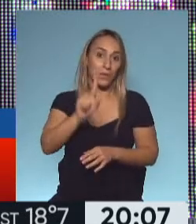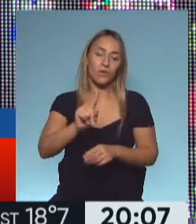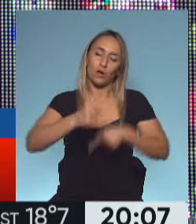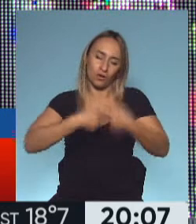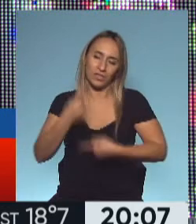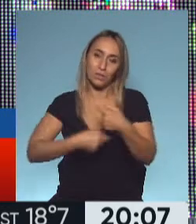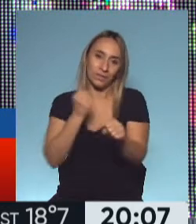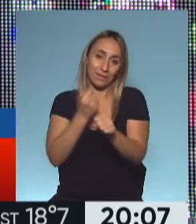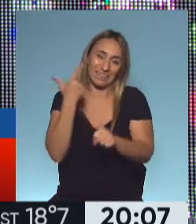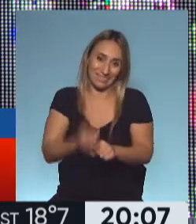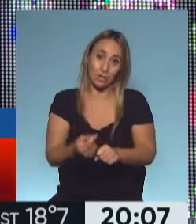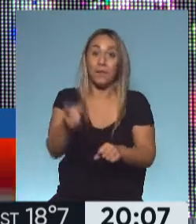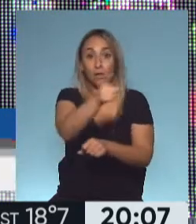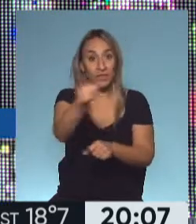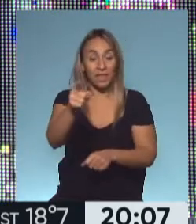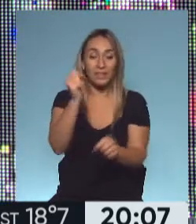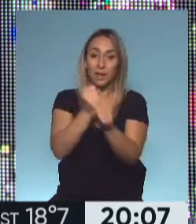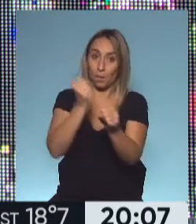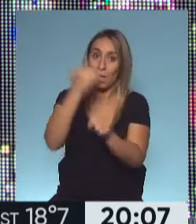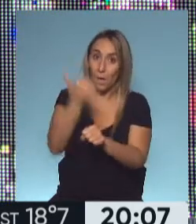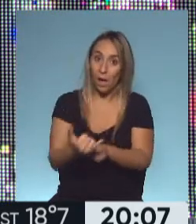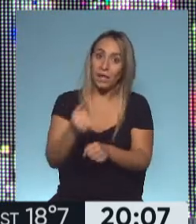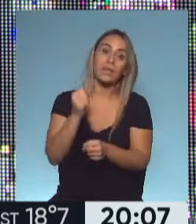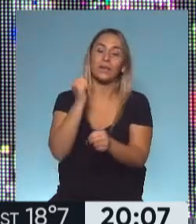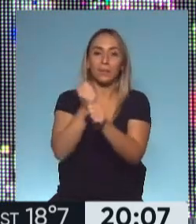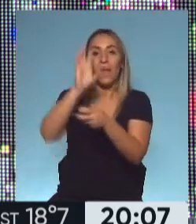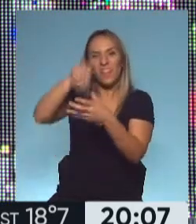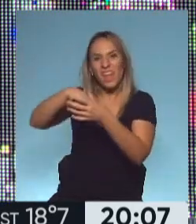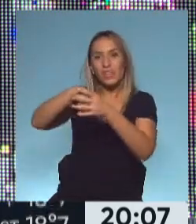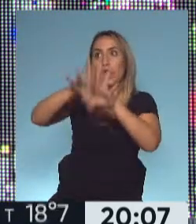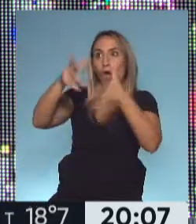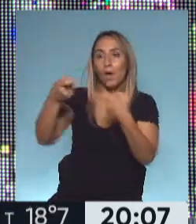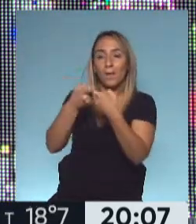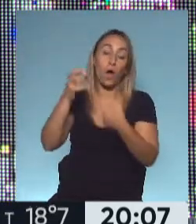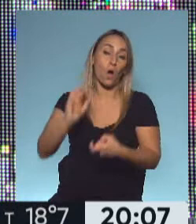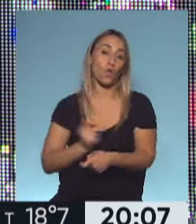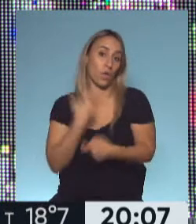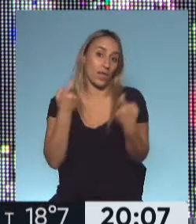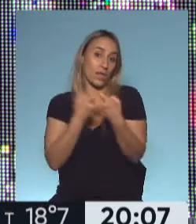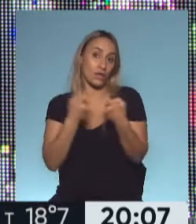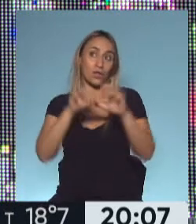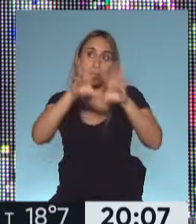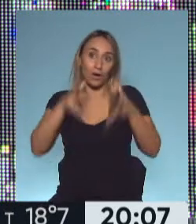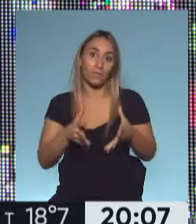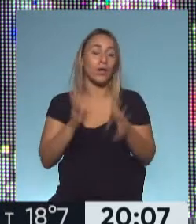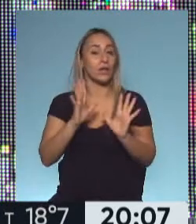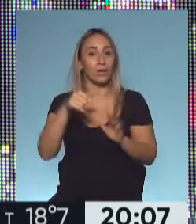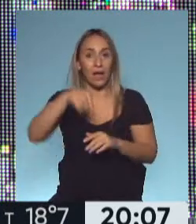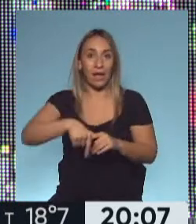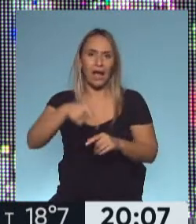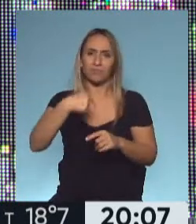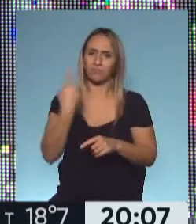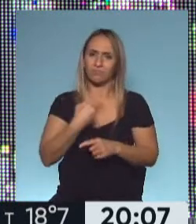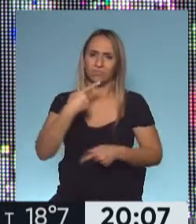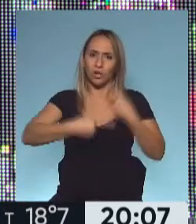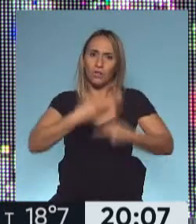que trabajan, que tienen la pyme o que trabajan en la pyme, acá habrá un espacio para empezar a tener preguntas